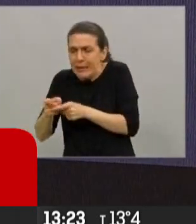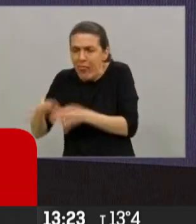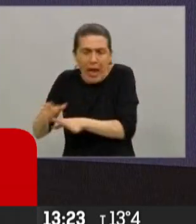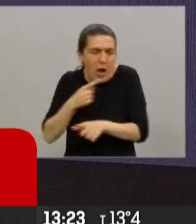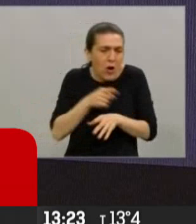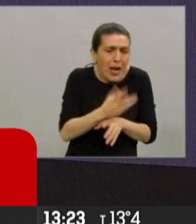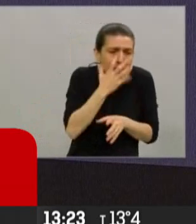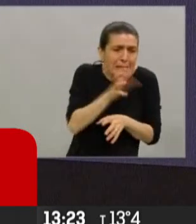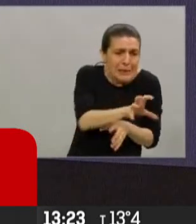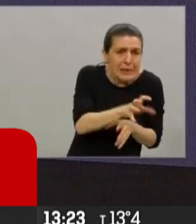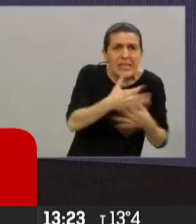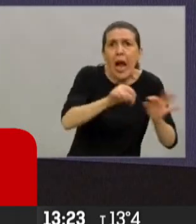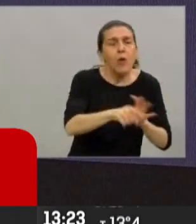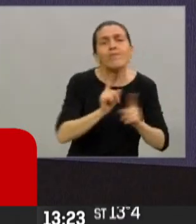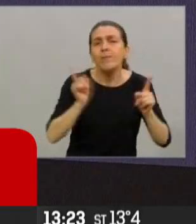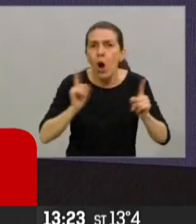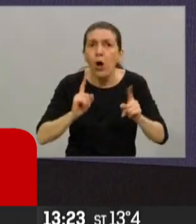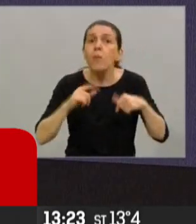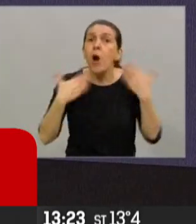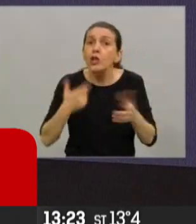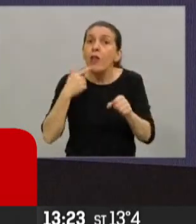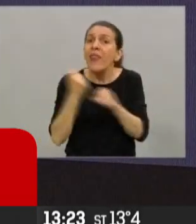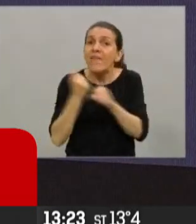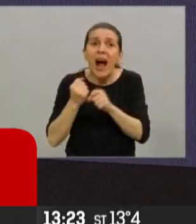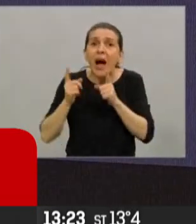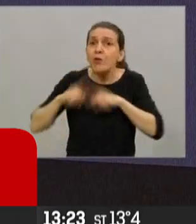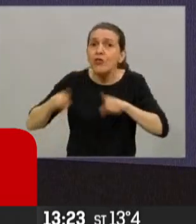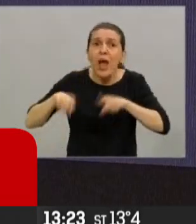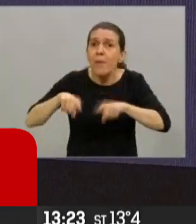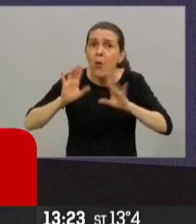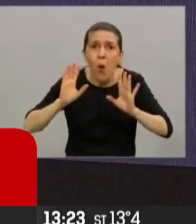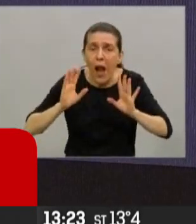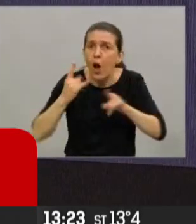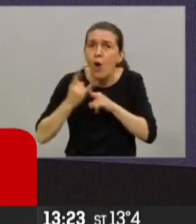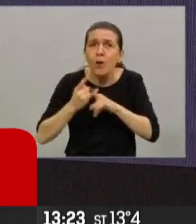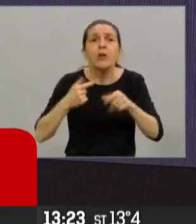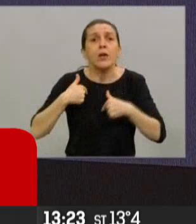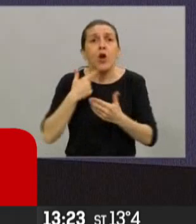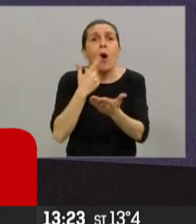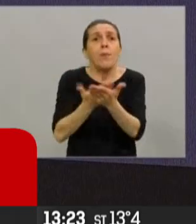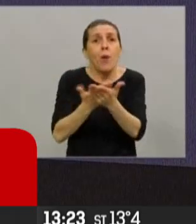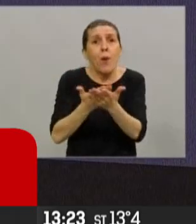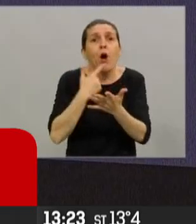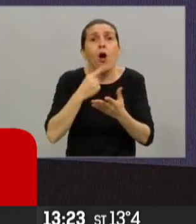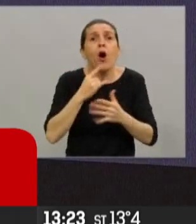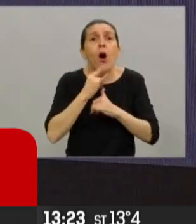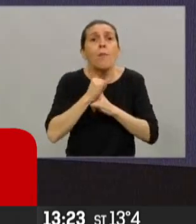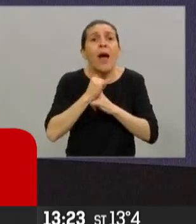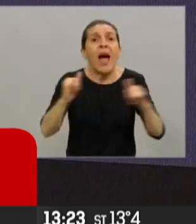misma línea. Por eso, lo que vamos a proponerles ahora, que se los voy a decir,